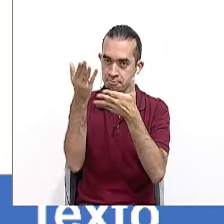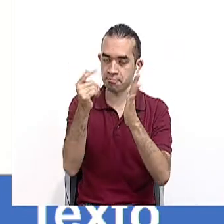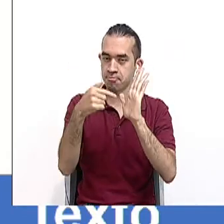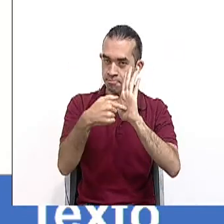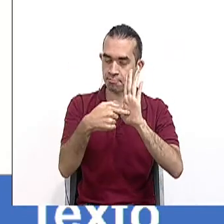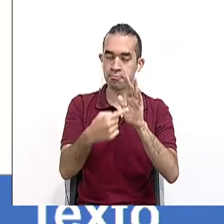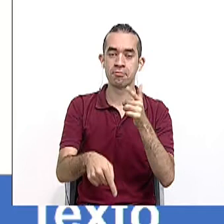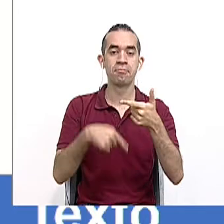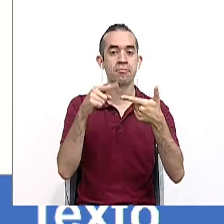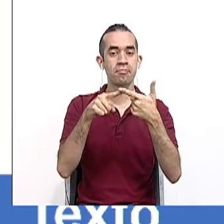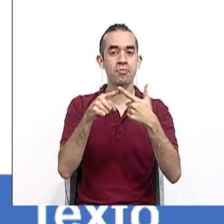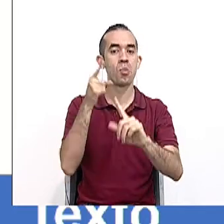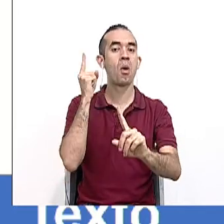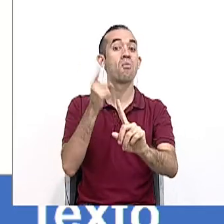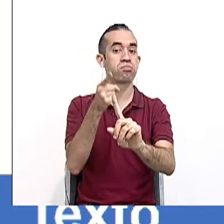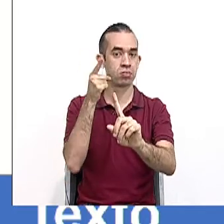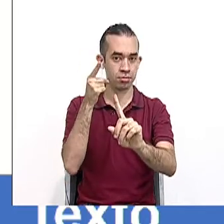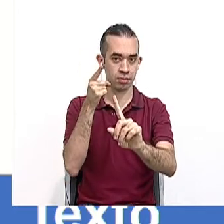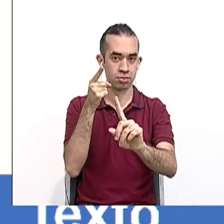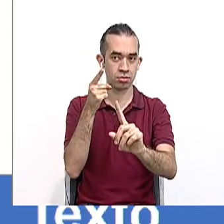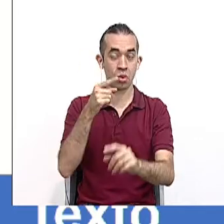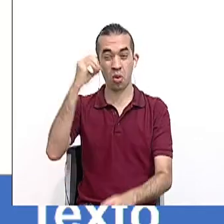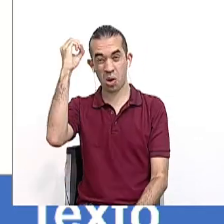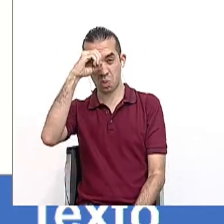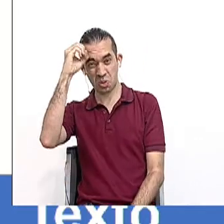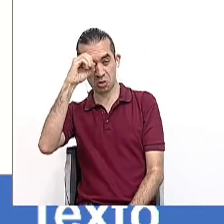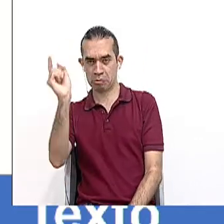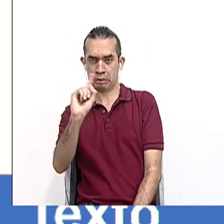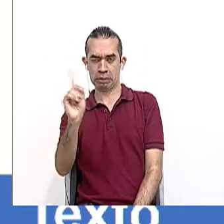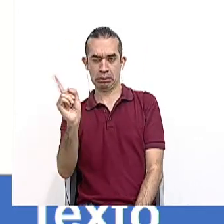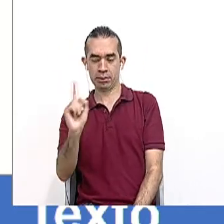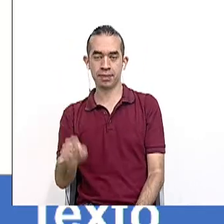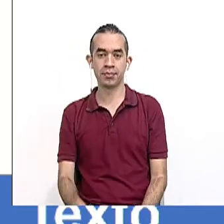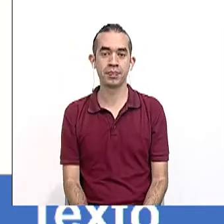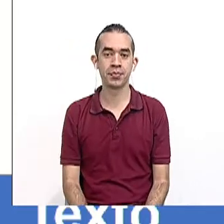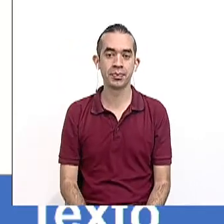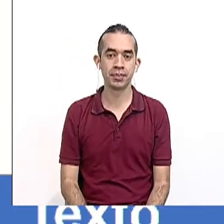La objetividad, no vamos a dar opiniones.